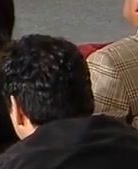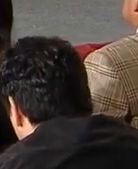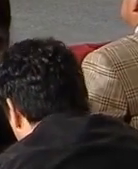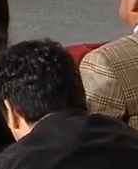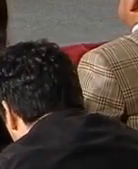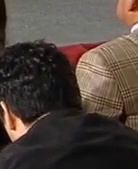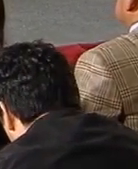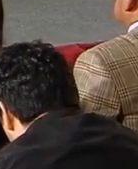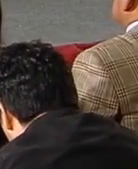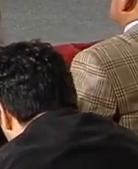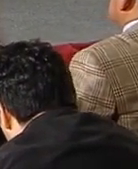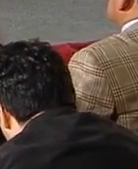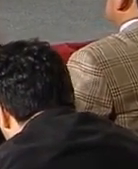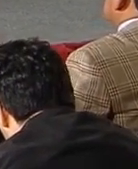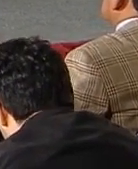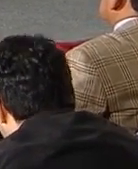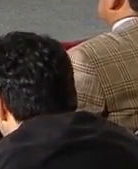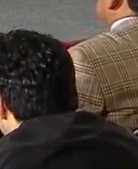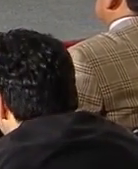economistas,